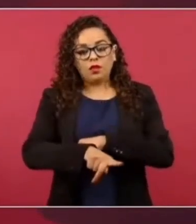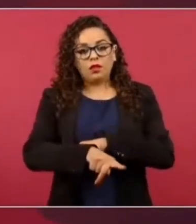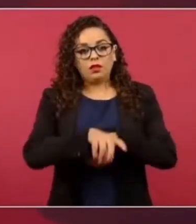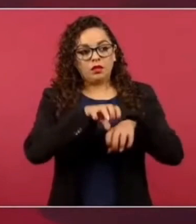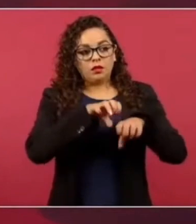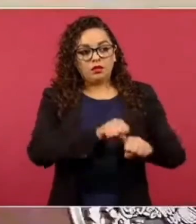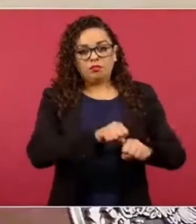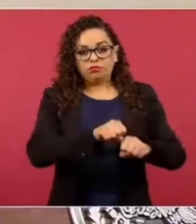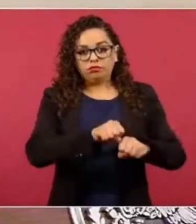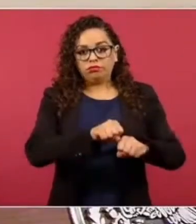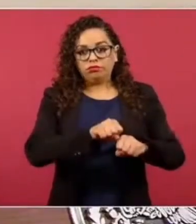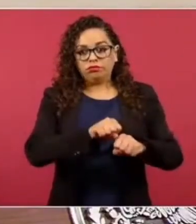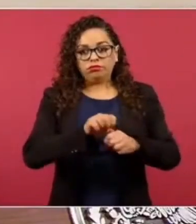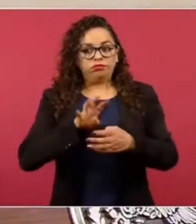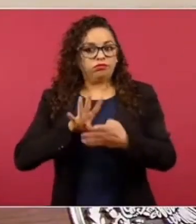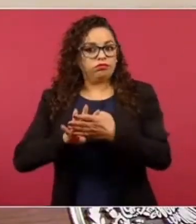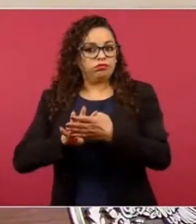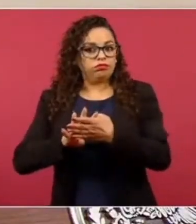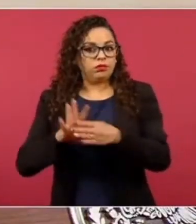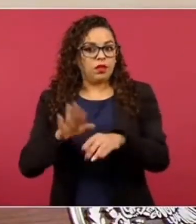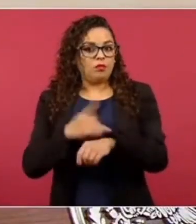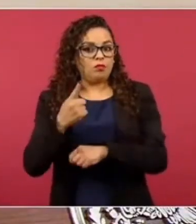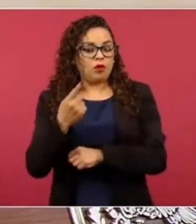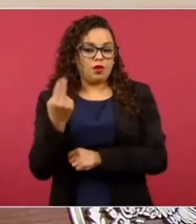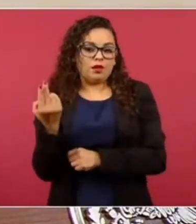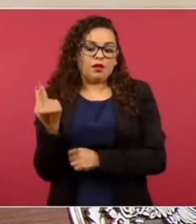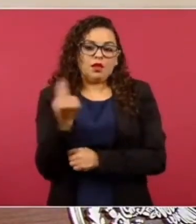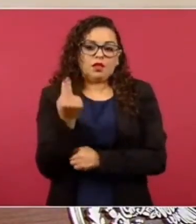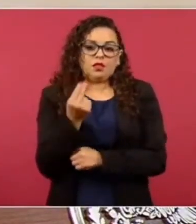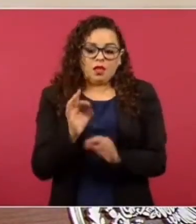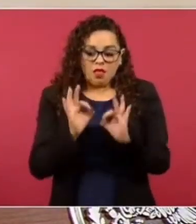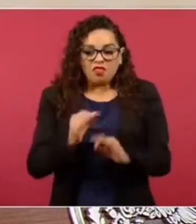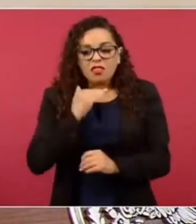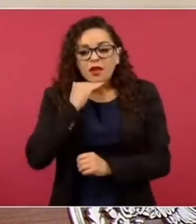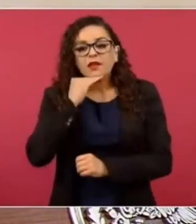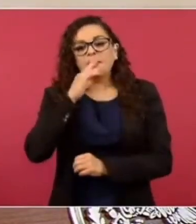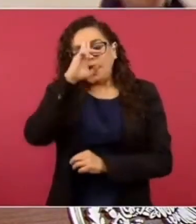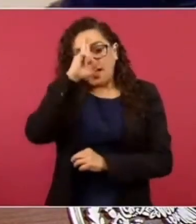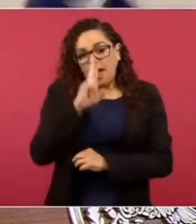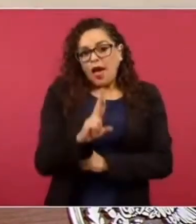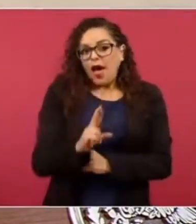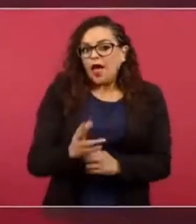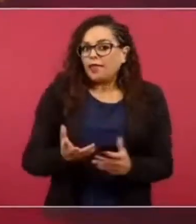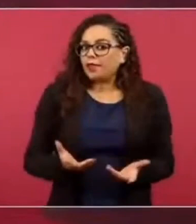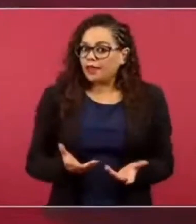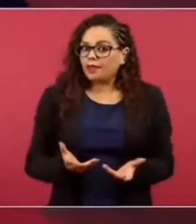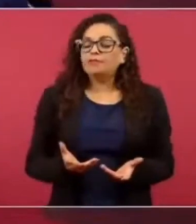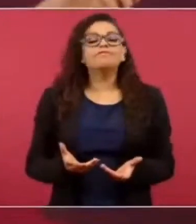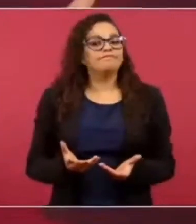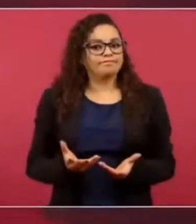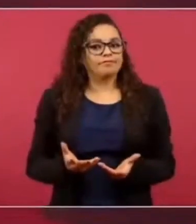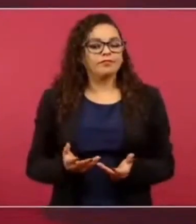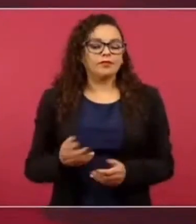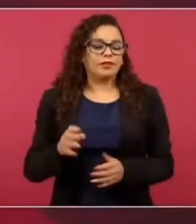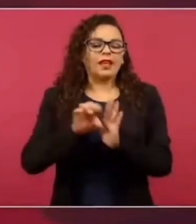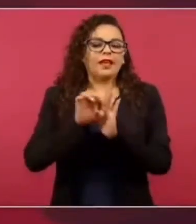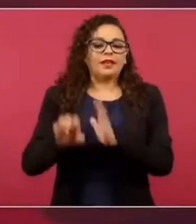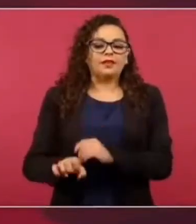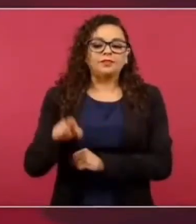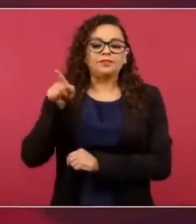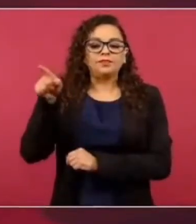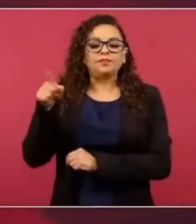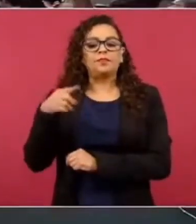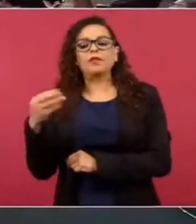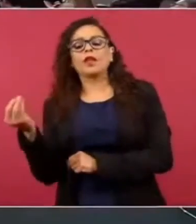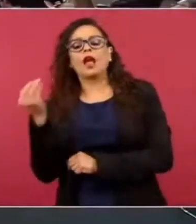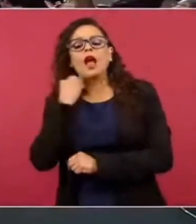por la dignidad. Entonces, los abogados es como cuando me desaforaron y que